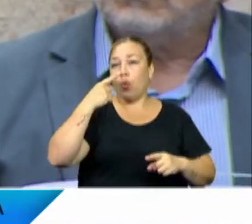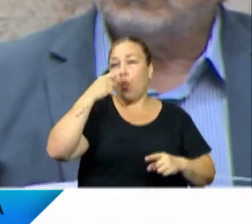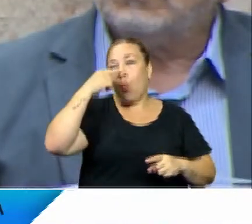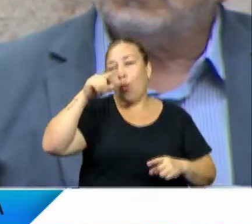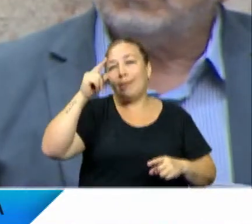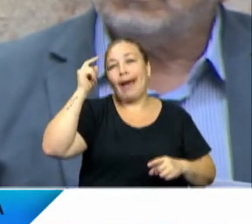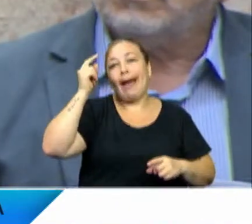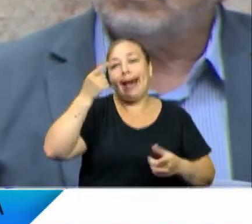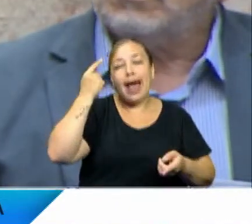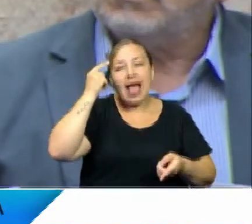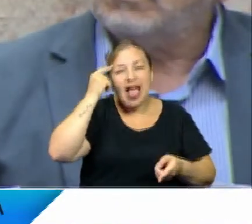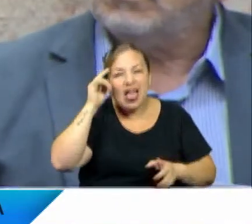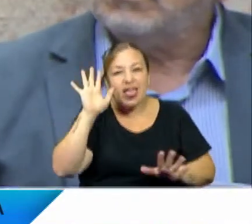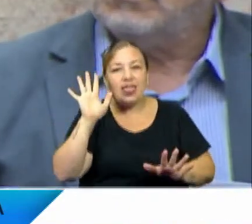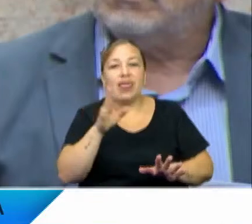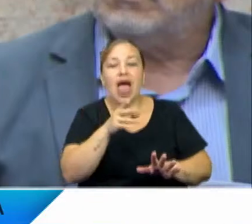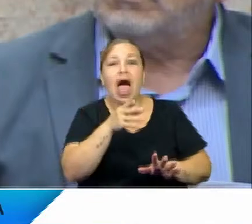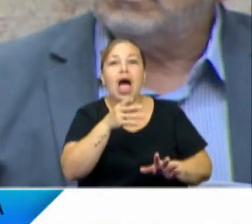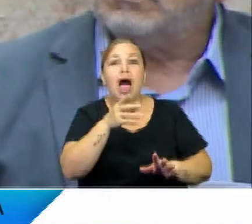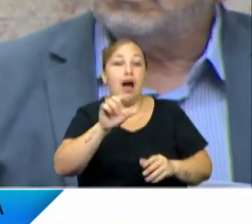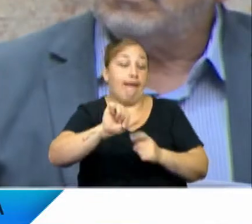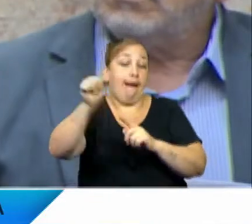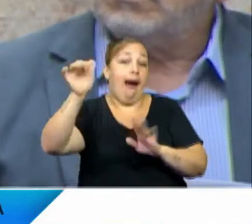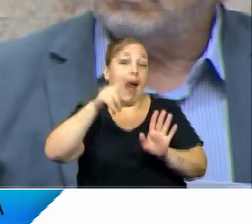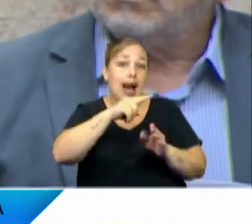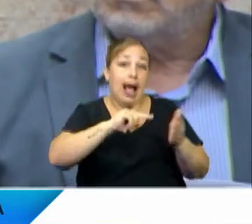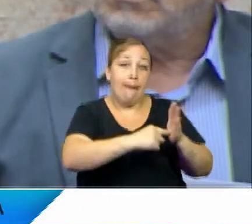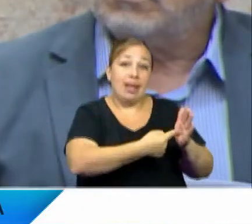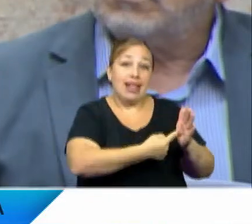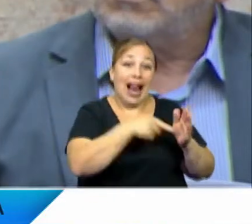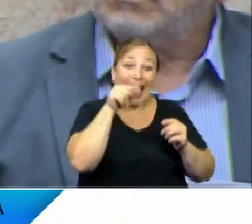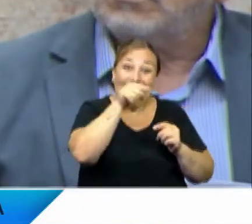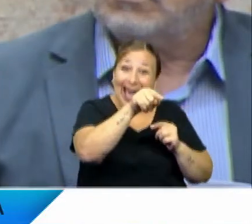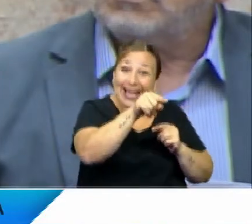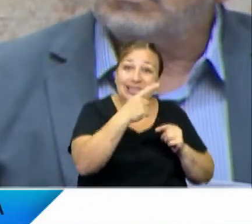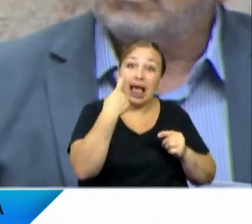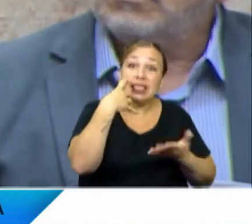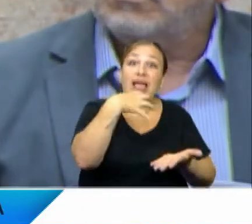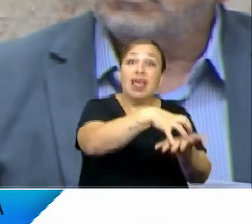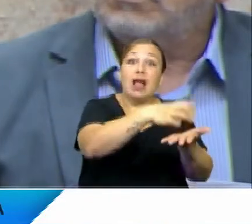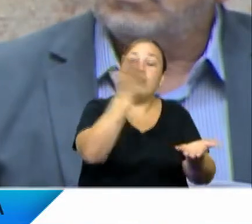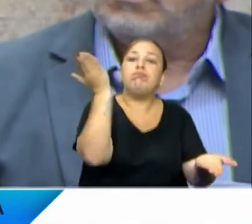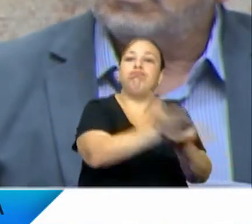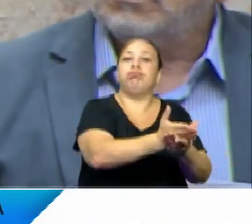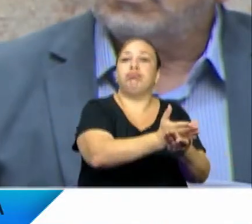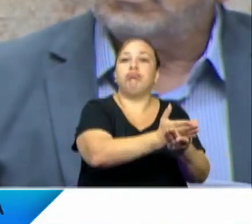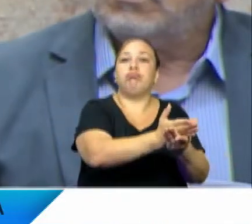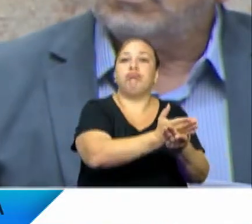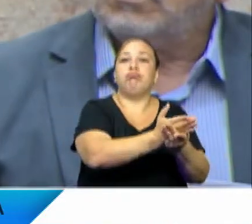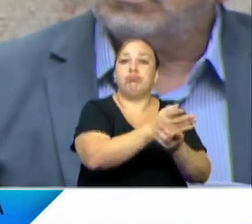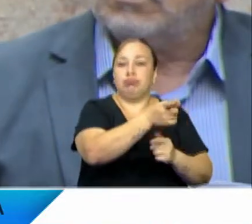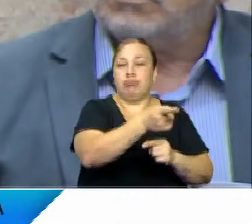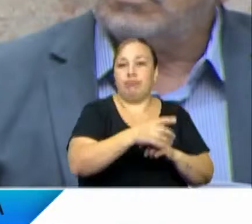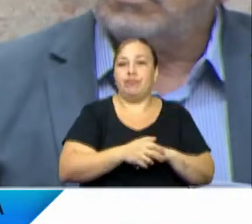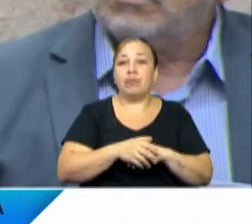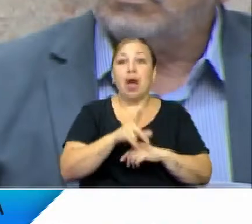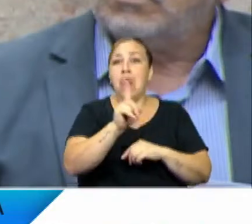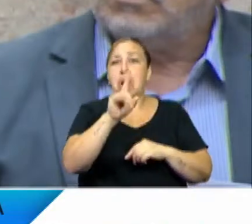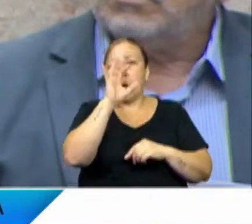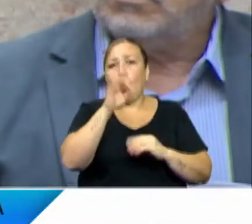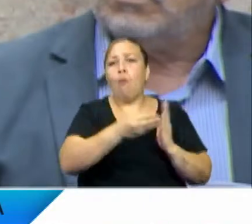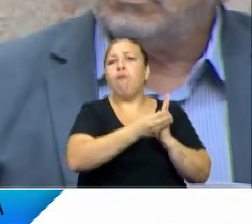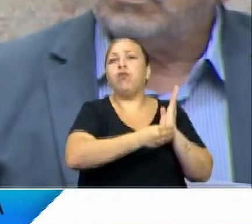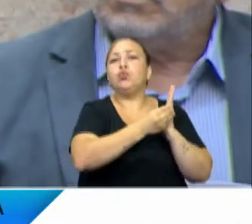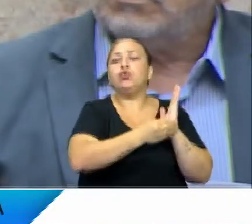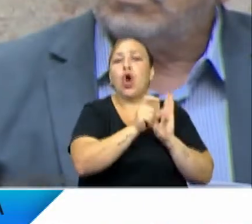una elección a Gildo Infran en la capital y ese intendente terminó siendo condenado. No hay ningún funcionario del